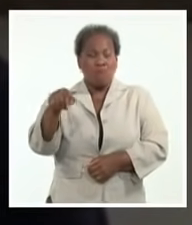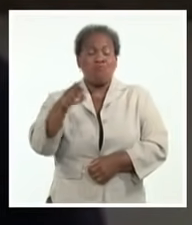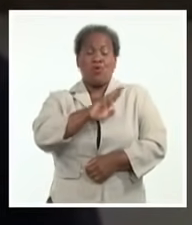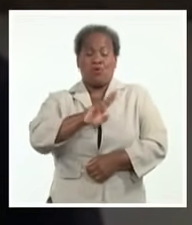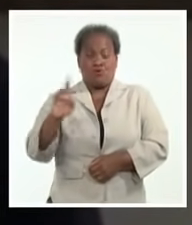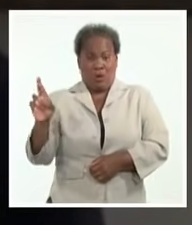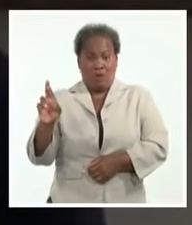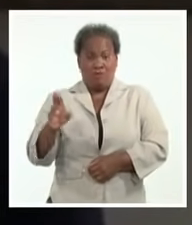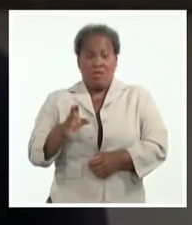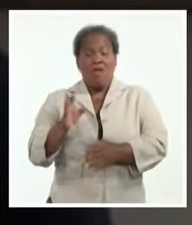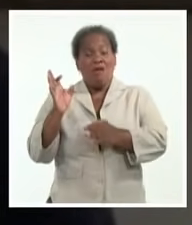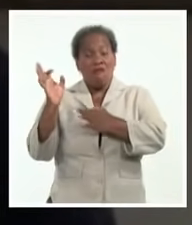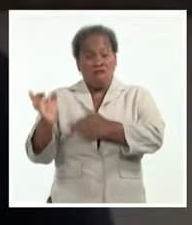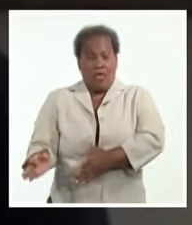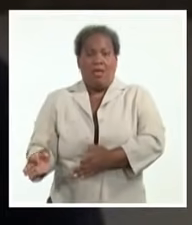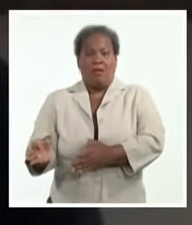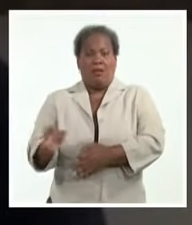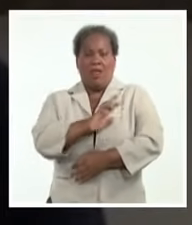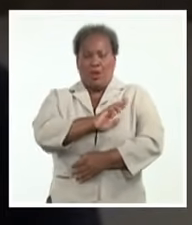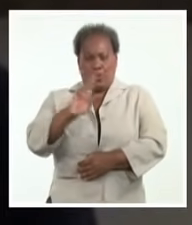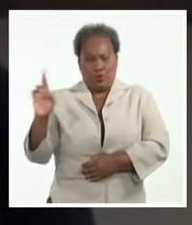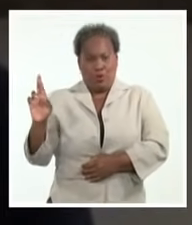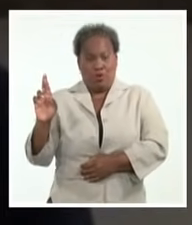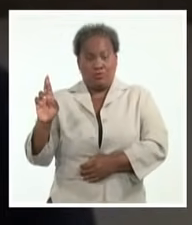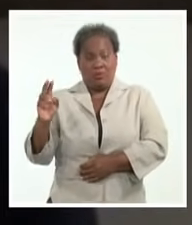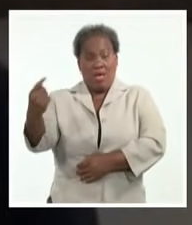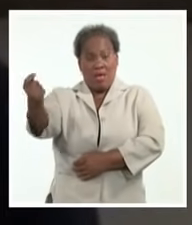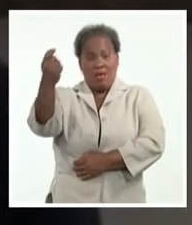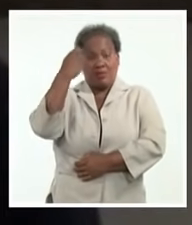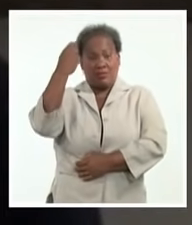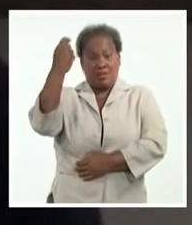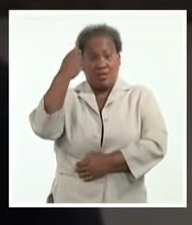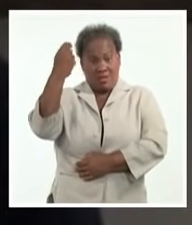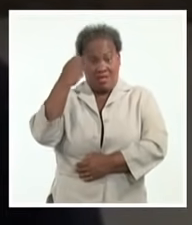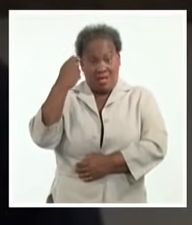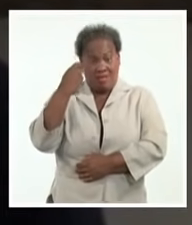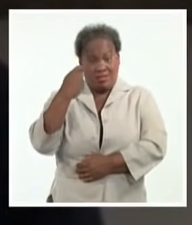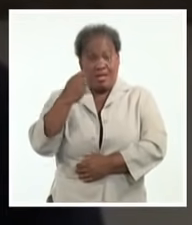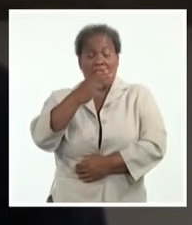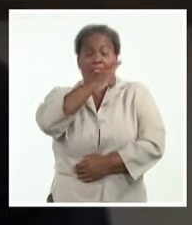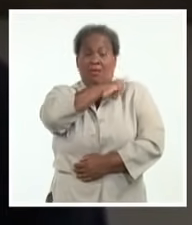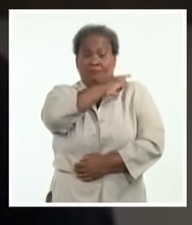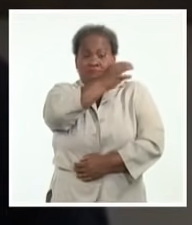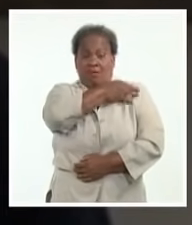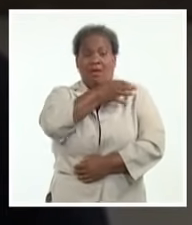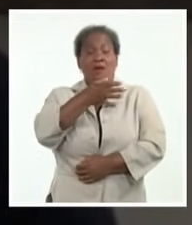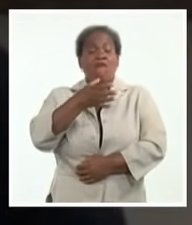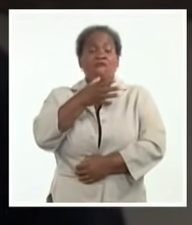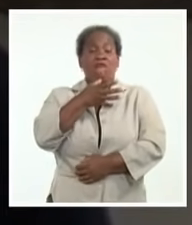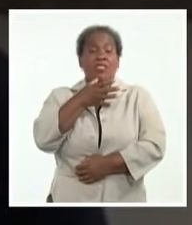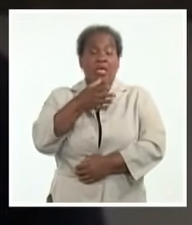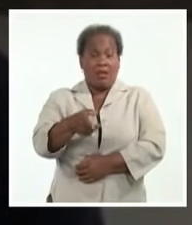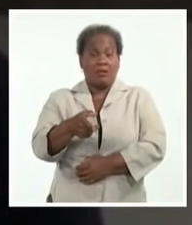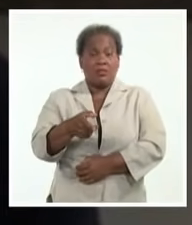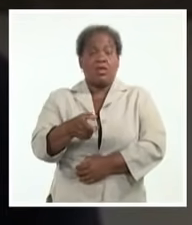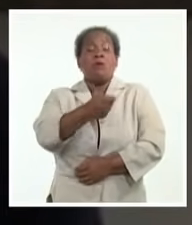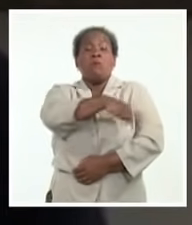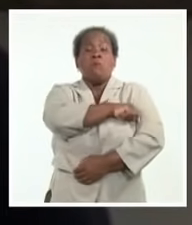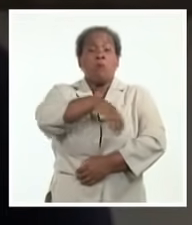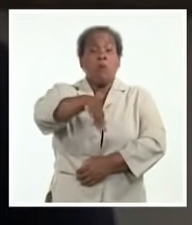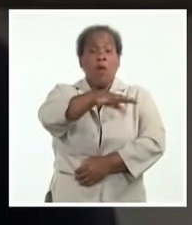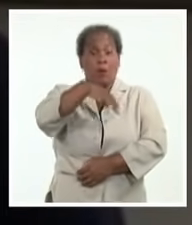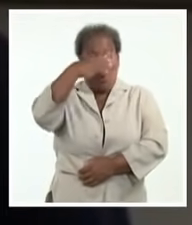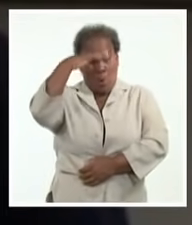a los principios de la revolución, a las enseñanzas de nuestros líderes históricos, y el pueblo cubano, el pueblo revolucionario de